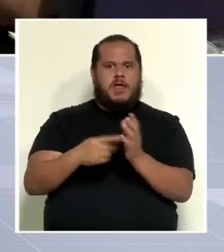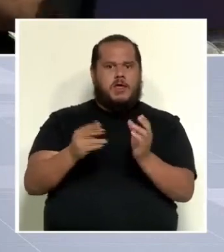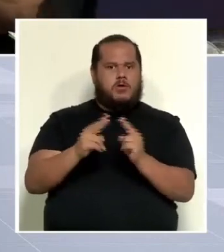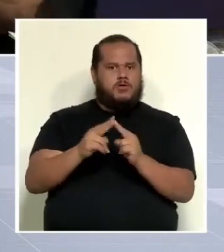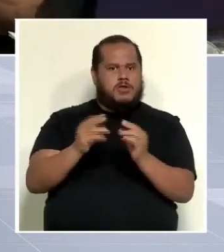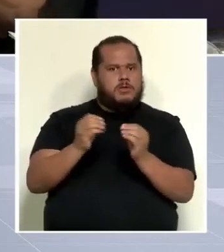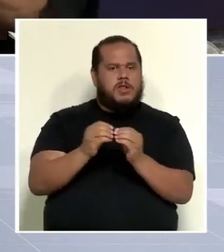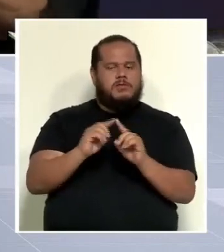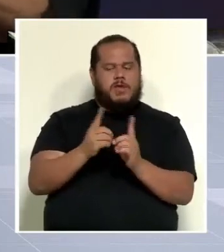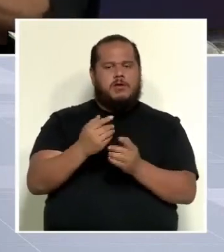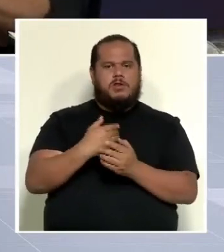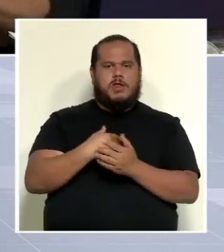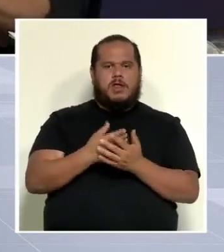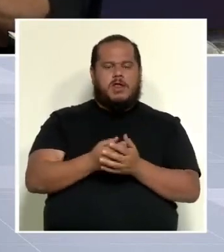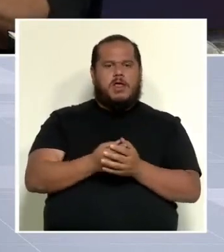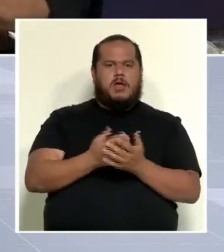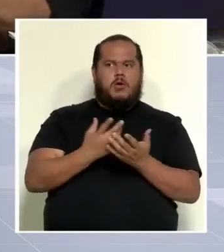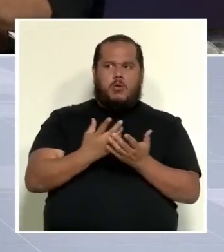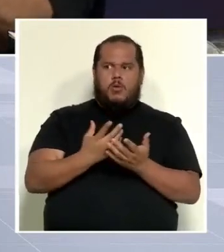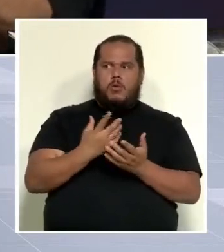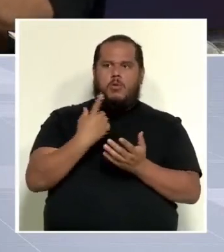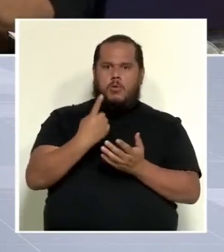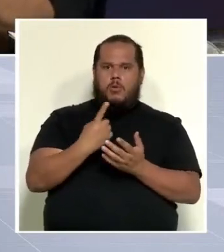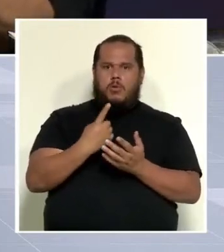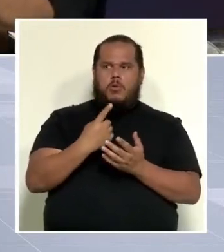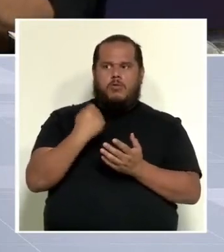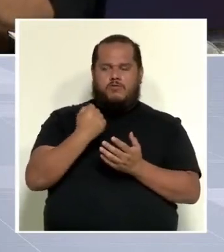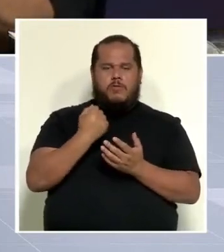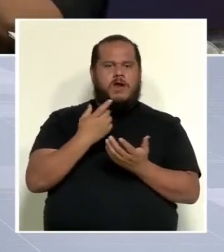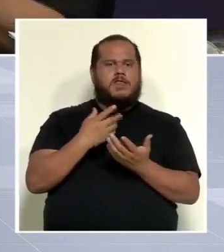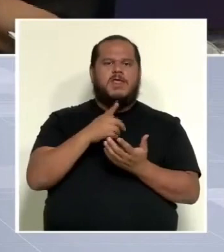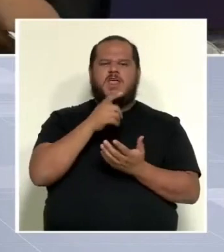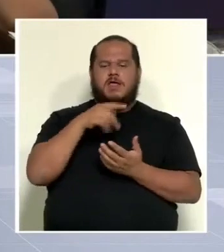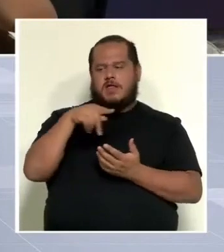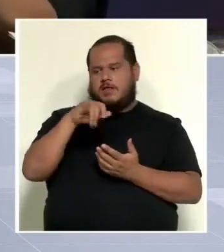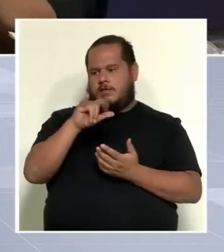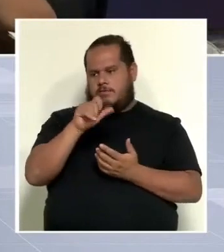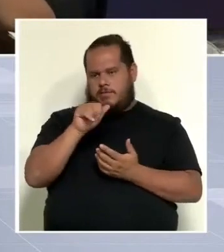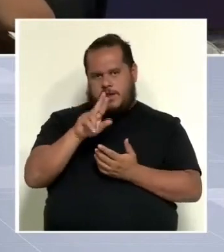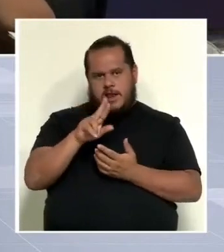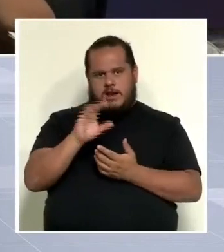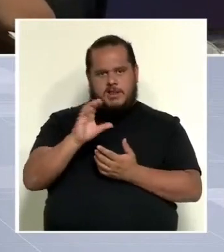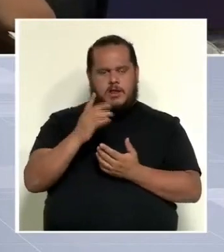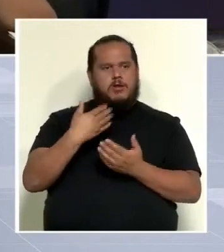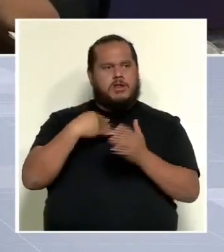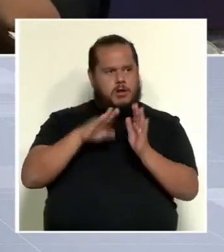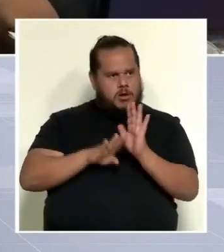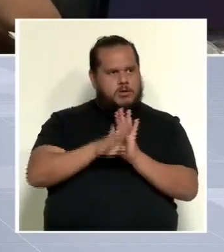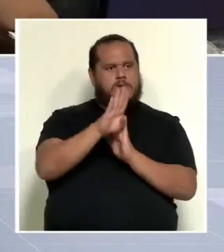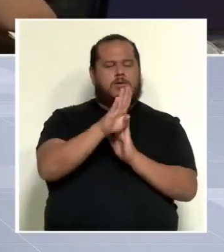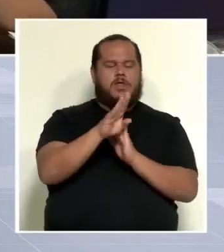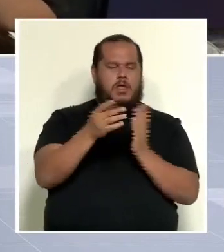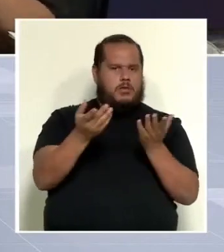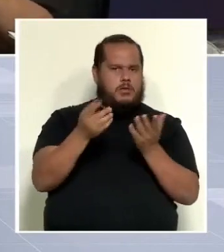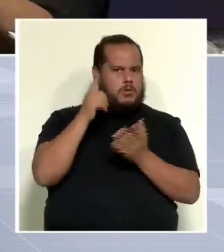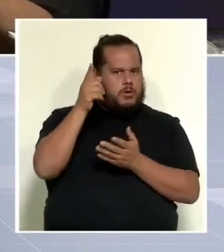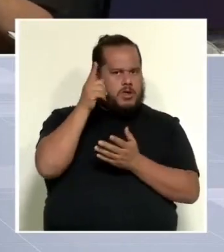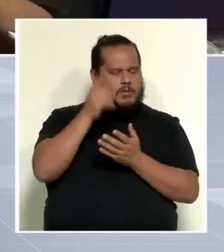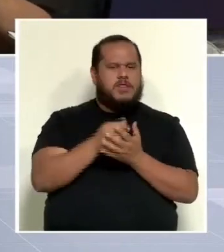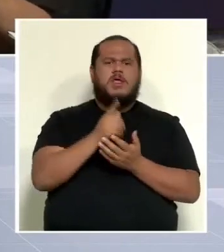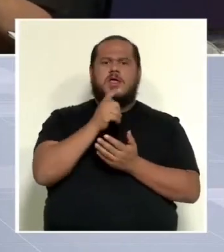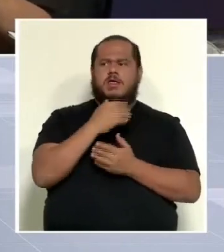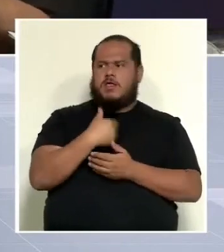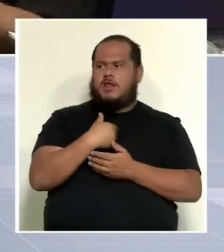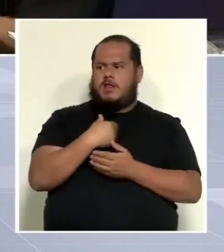un vagón de proa inmenso que ha sido Pilar Cisneros, que lo ha catapultado evidentemente. Entonces, ¿quién la